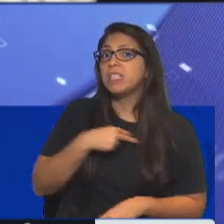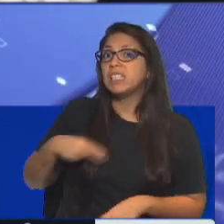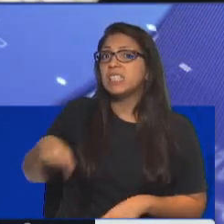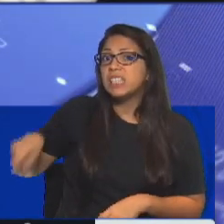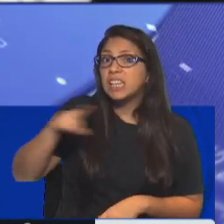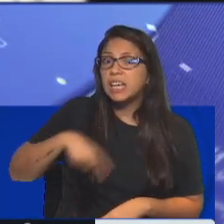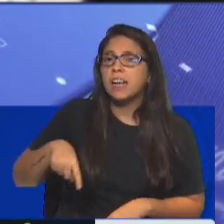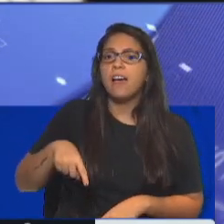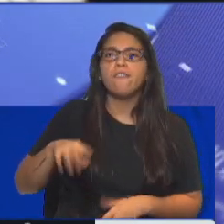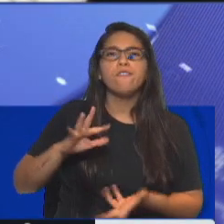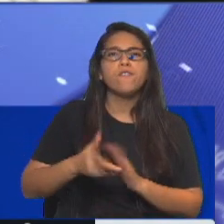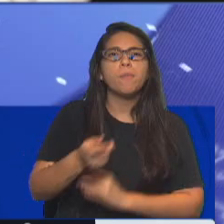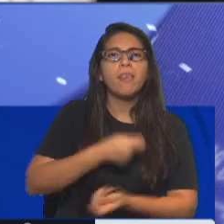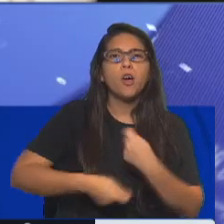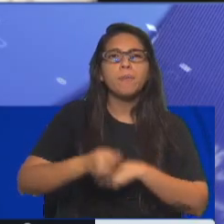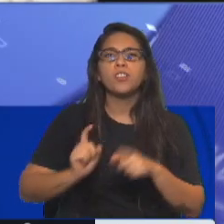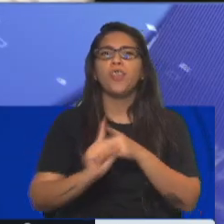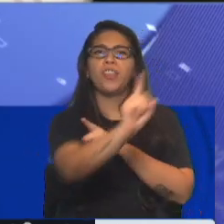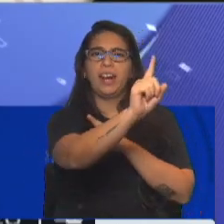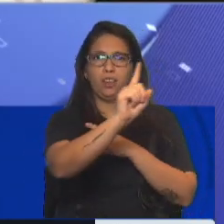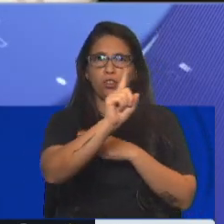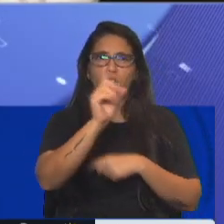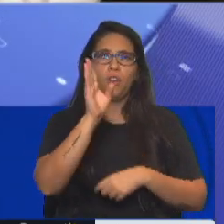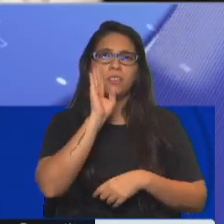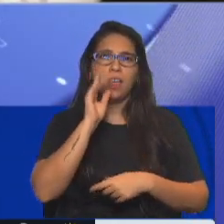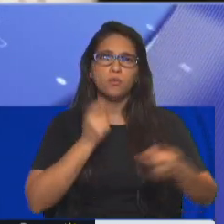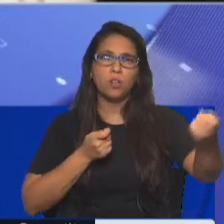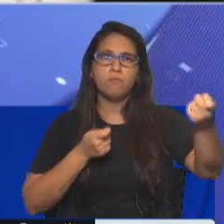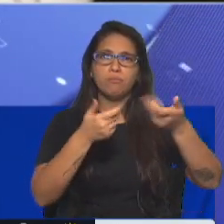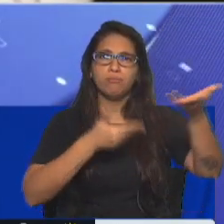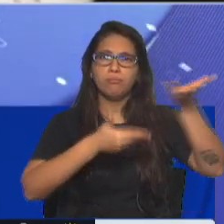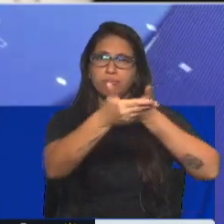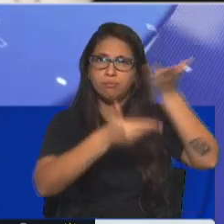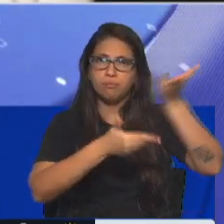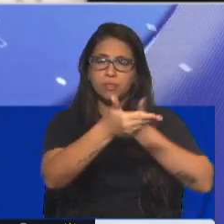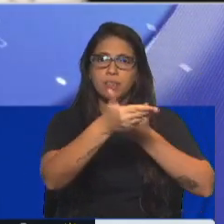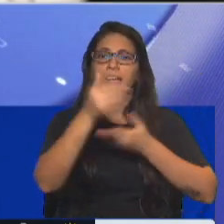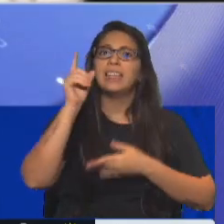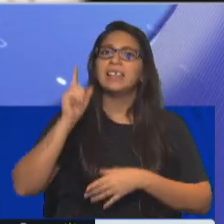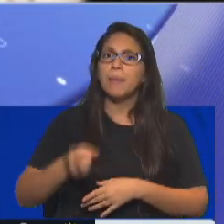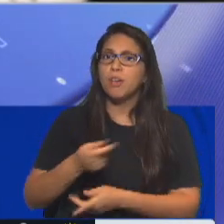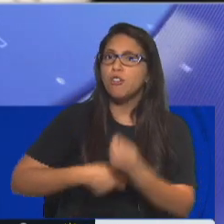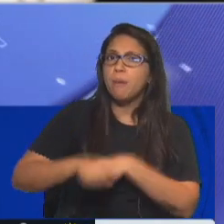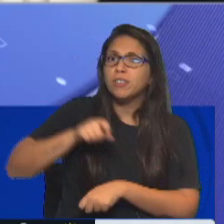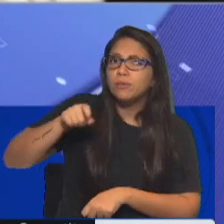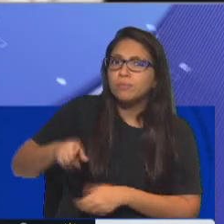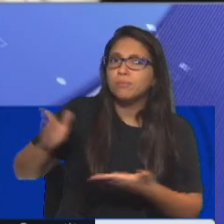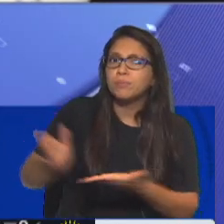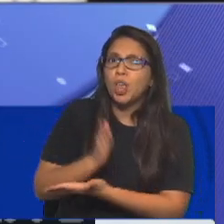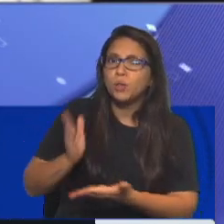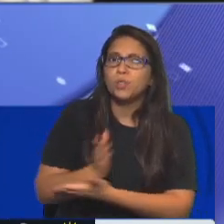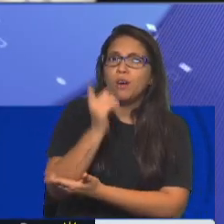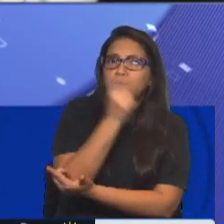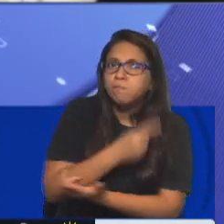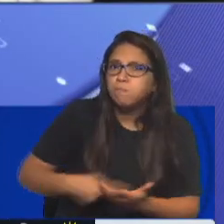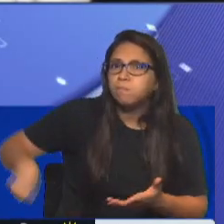solamente tiene un comercio directo con los Estados Unidos, sino que tiene una gran parte de su comercio direccionado o